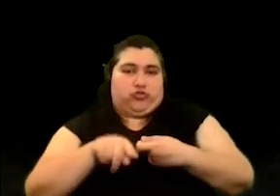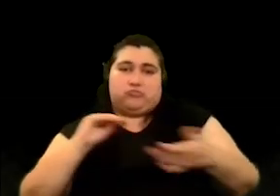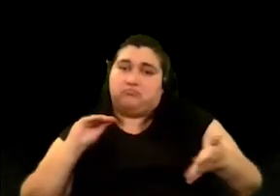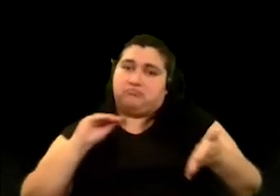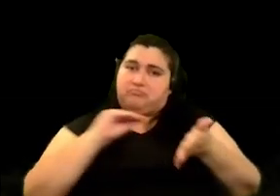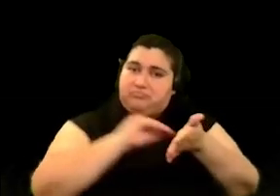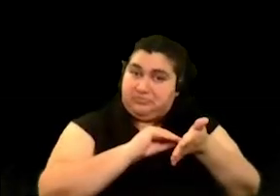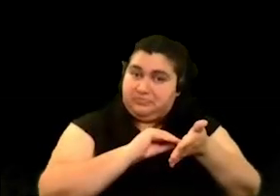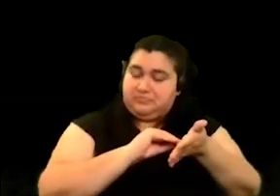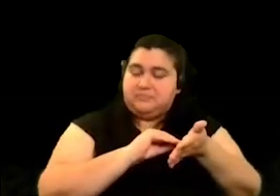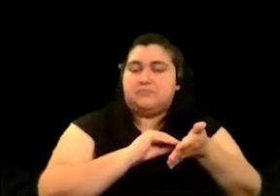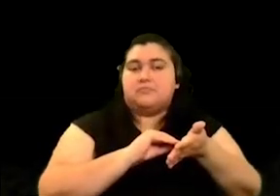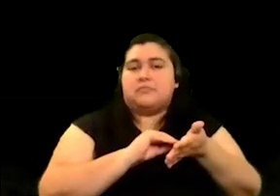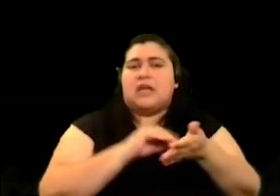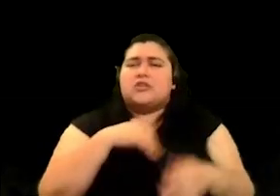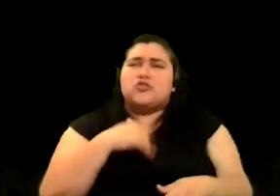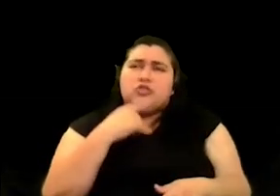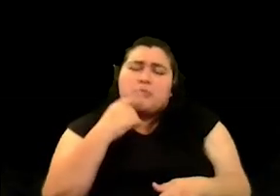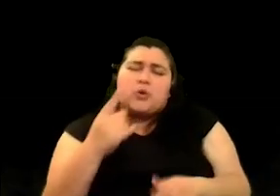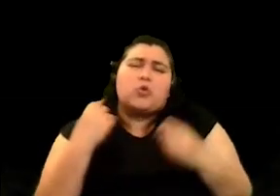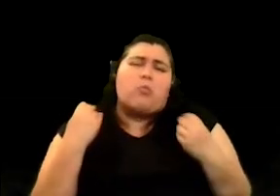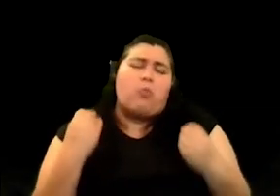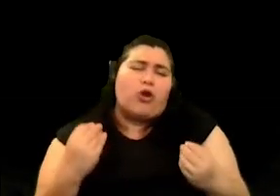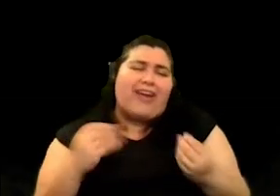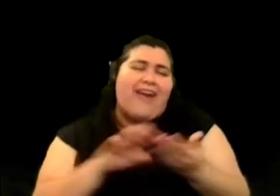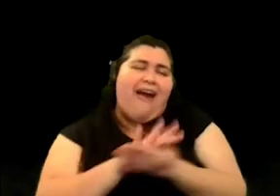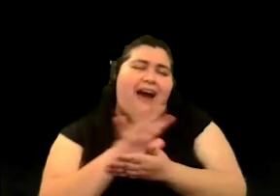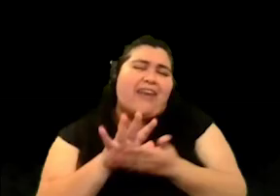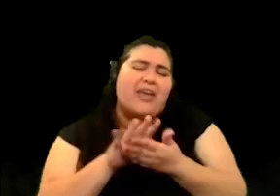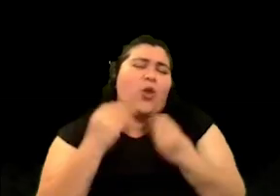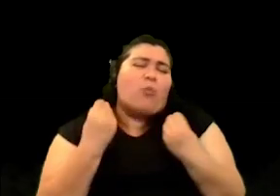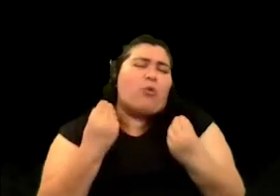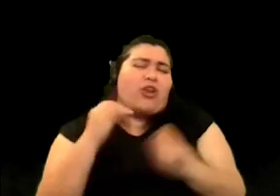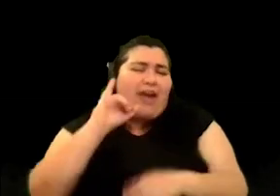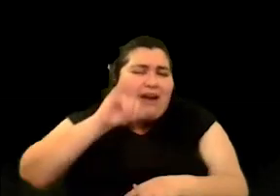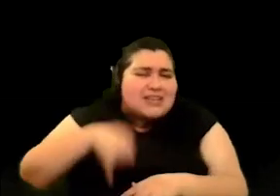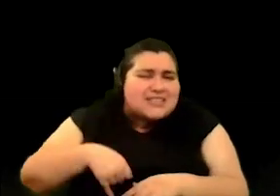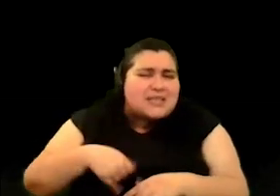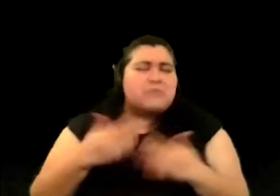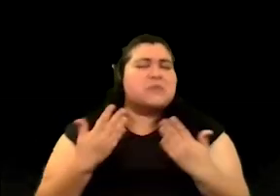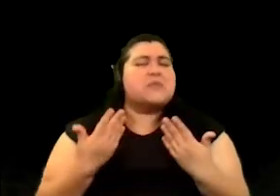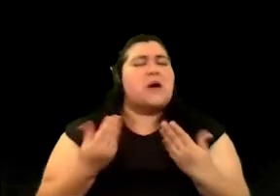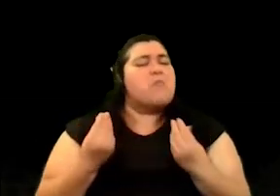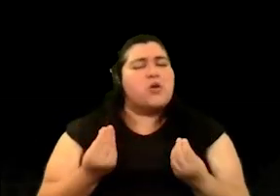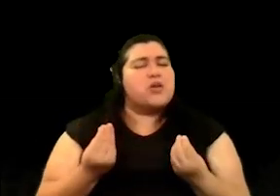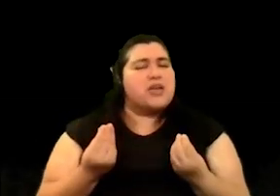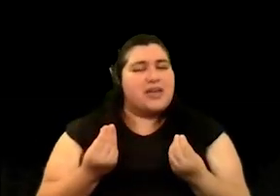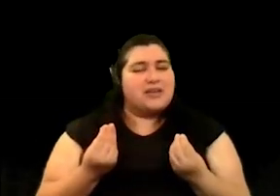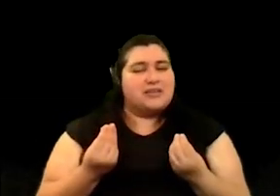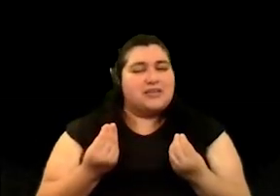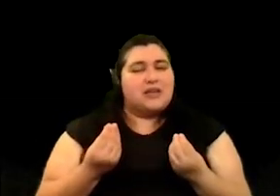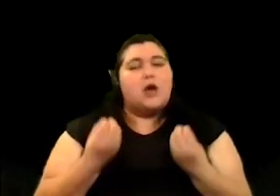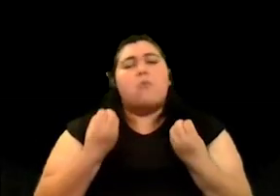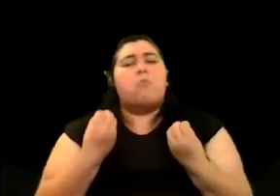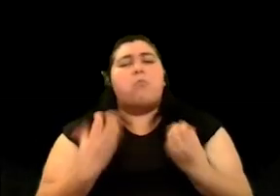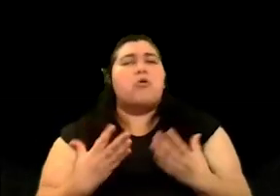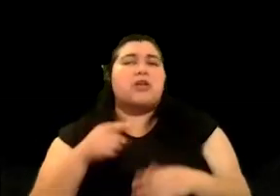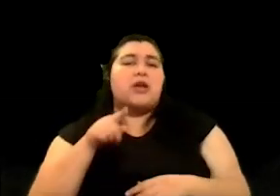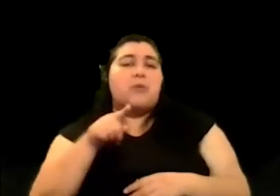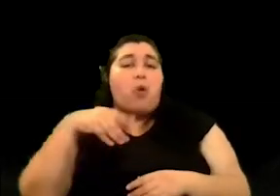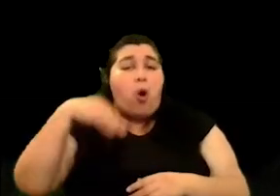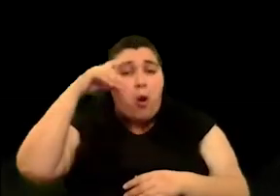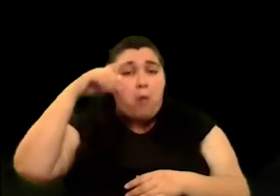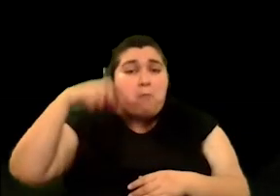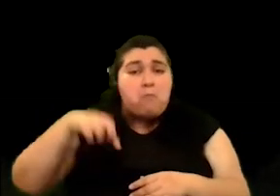incorporar esta cuestión donde yo te pregunto, ¿para qué hiciste este arreglo? ¿Por qué lo hiciste? ¿Por qué fuiste al MEP a